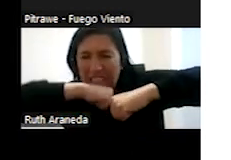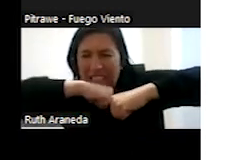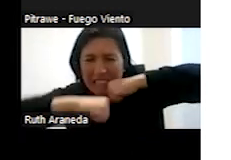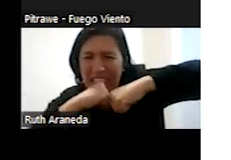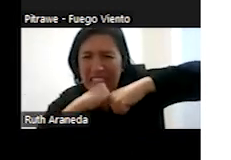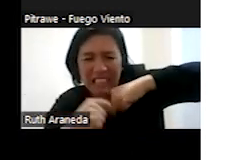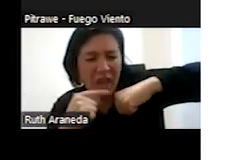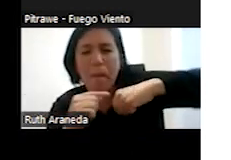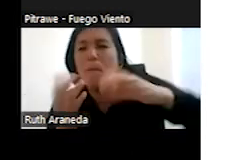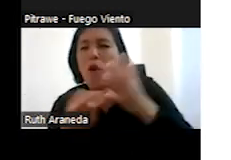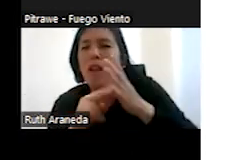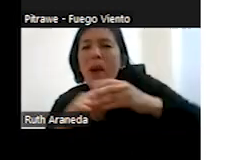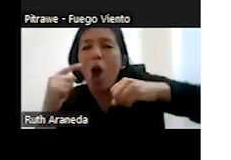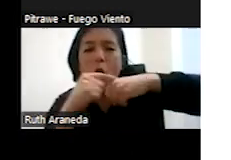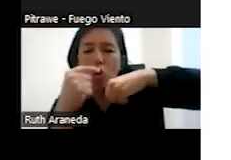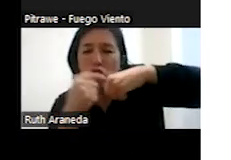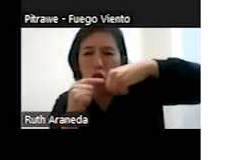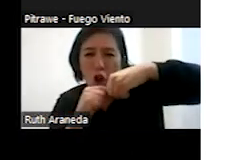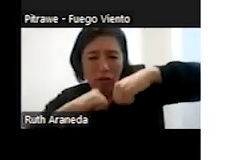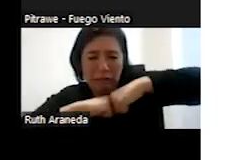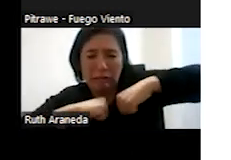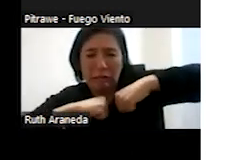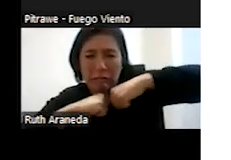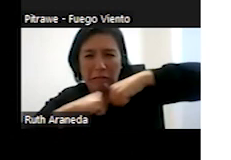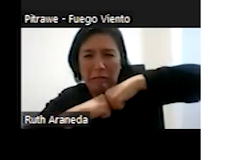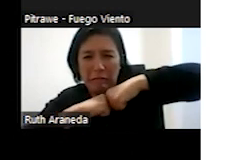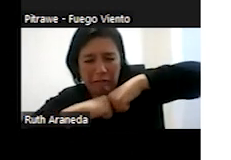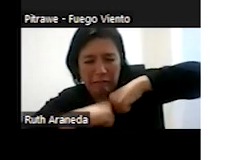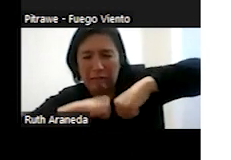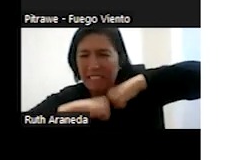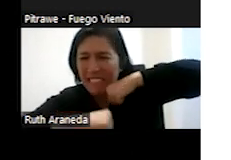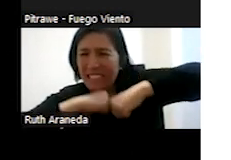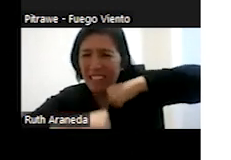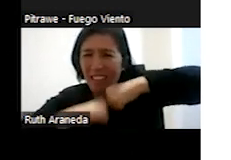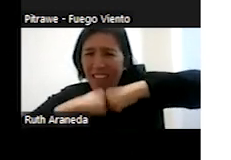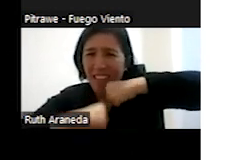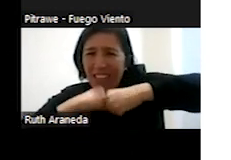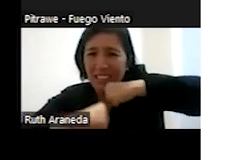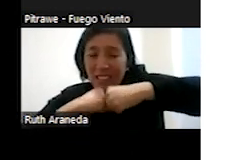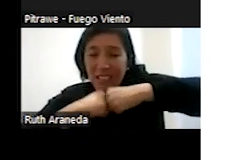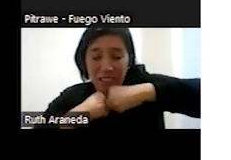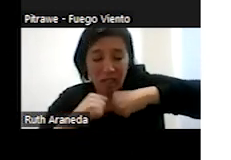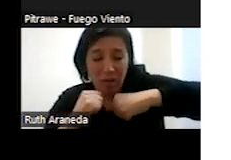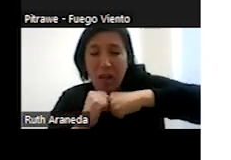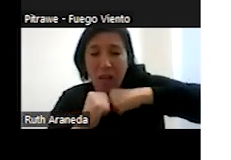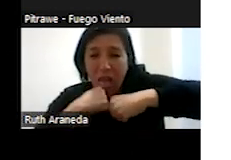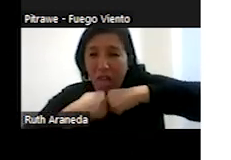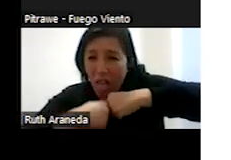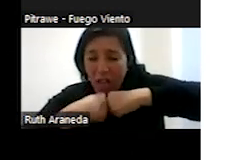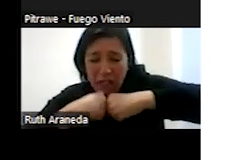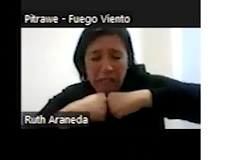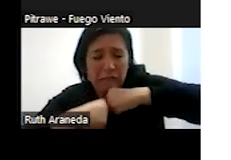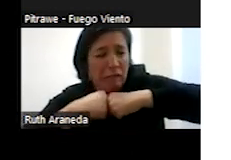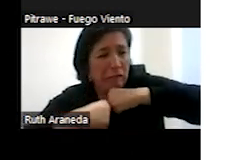hoyitos y muchas veces dejando una apariencia casi brillante de tanta fricción